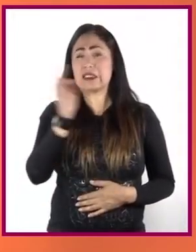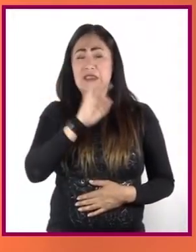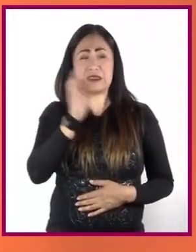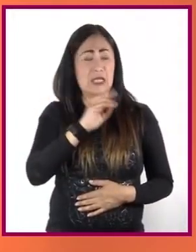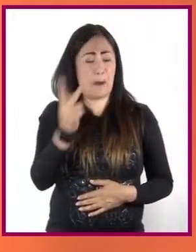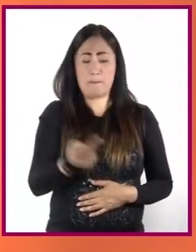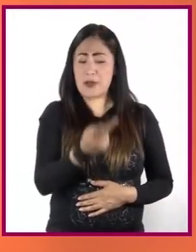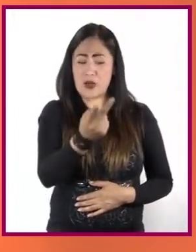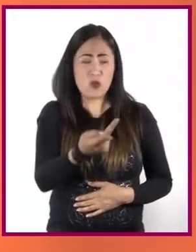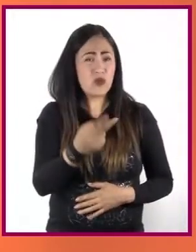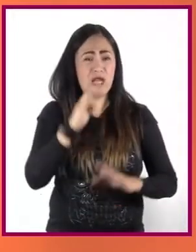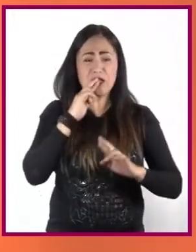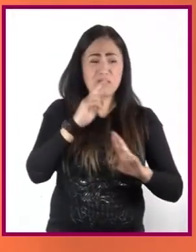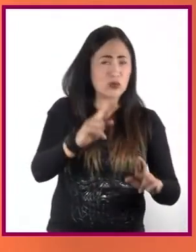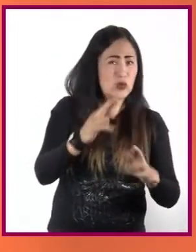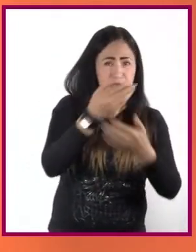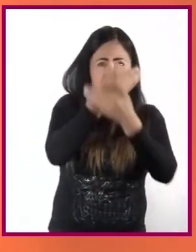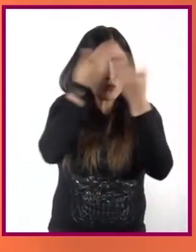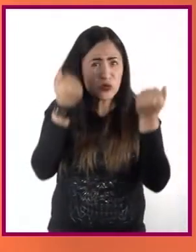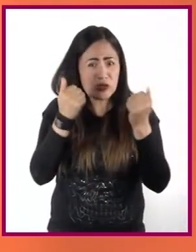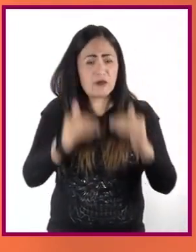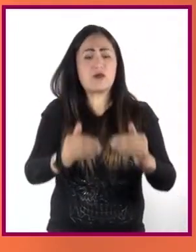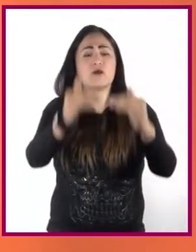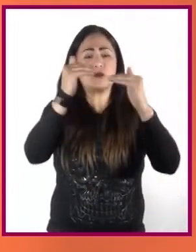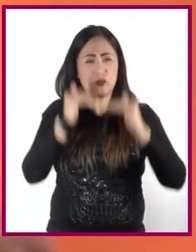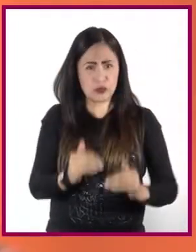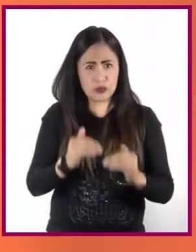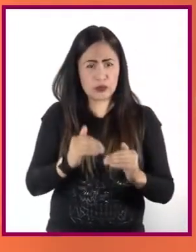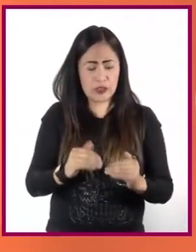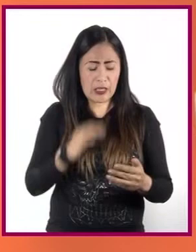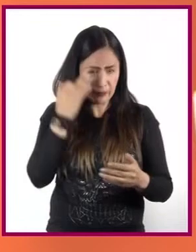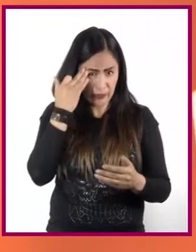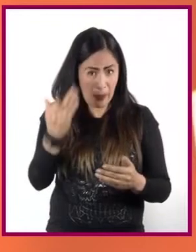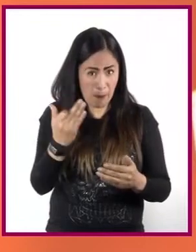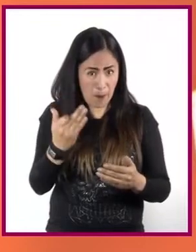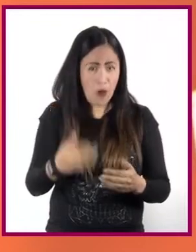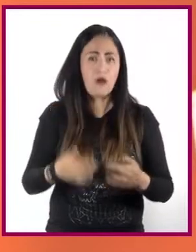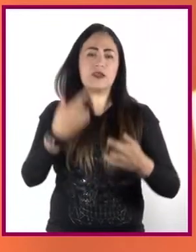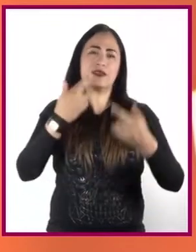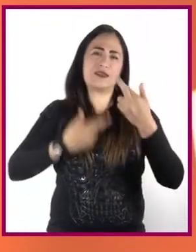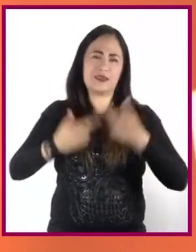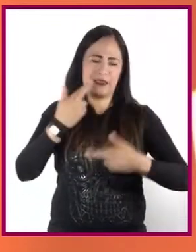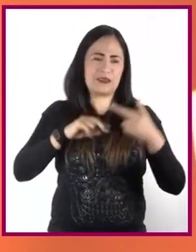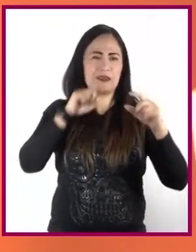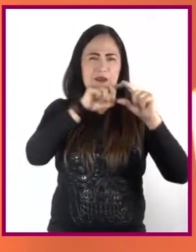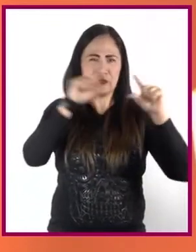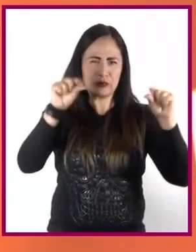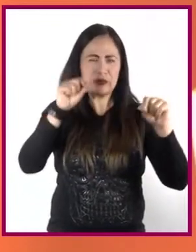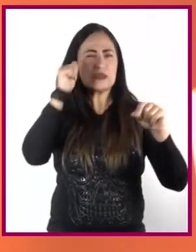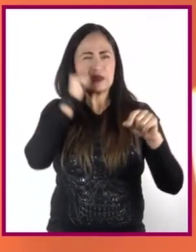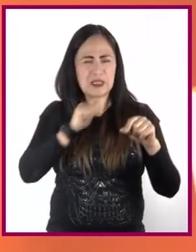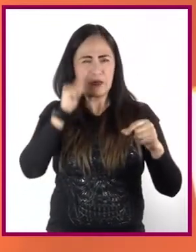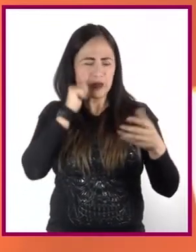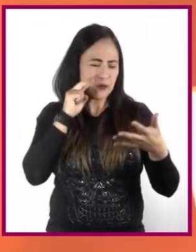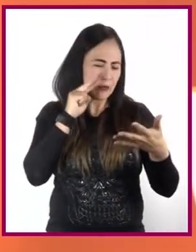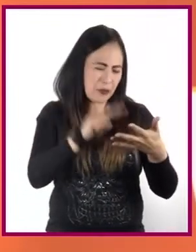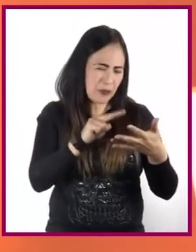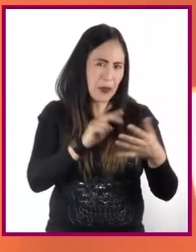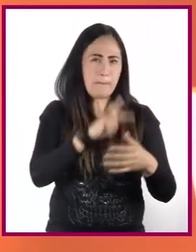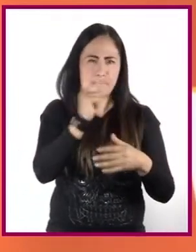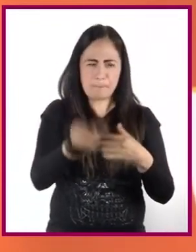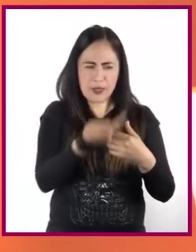en ese momento, pasen a la siguiente y después regresen a ella. Verifiquen siempre que estén contestando